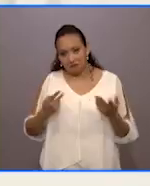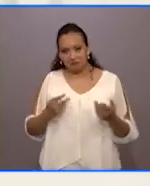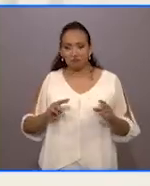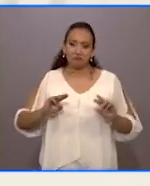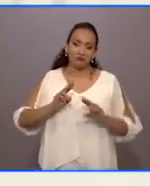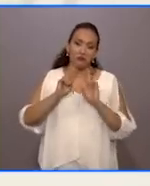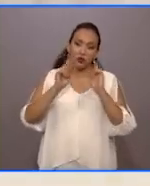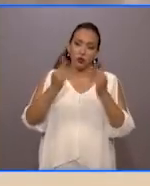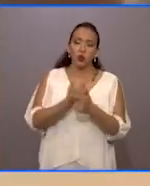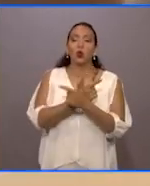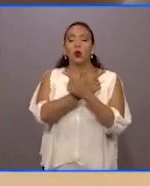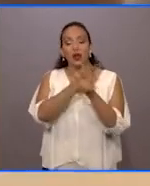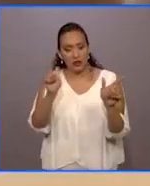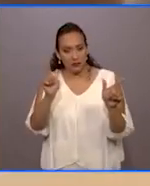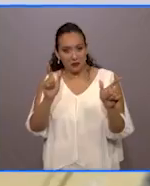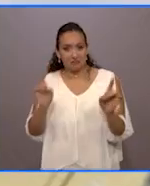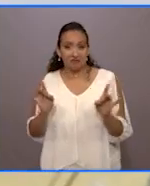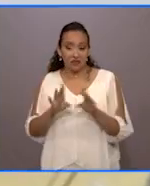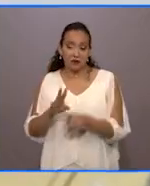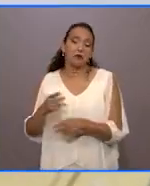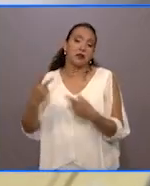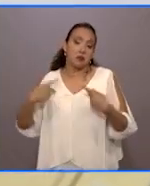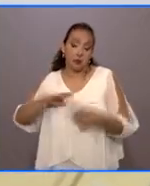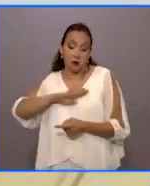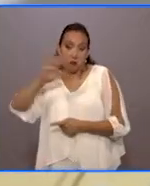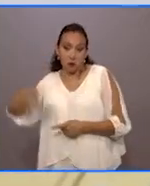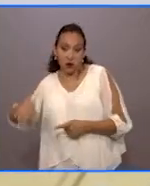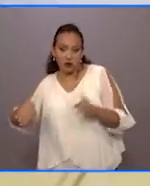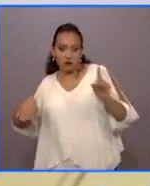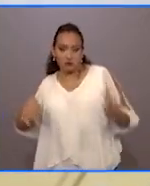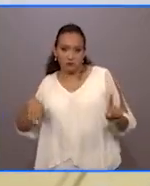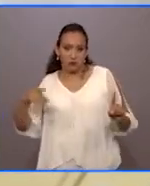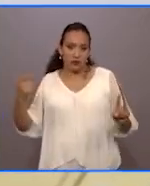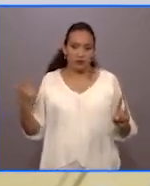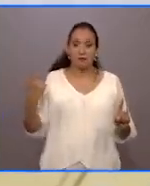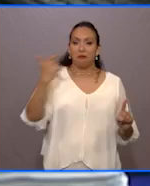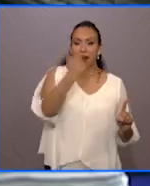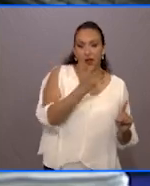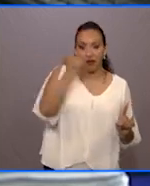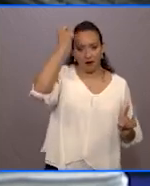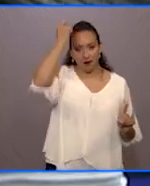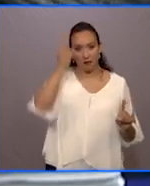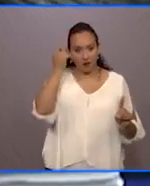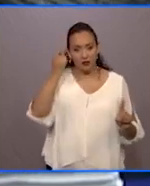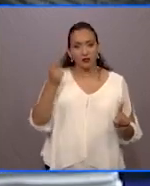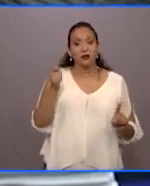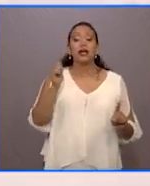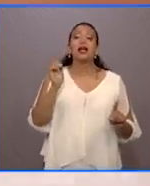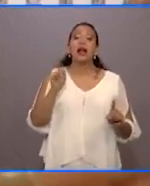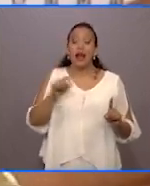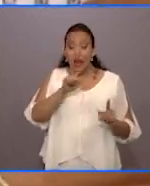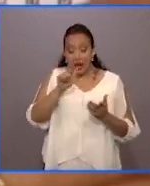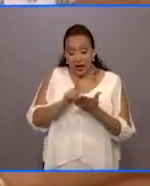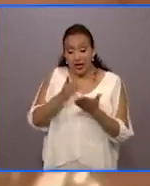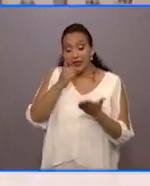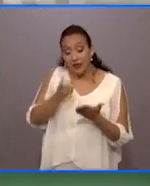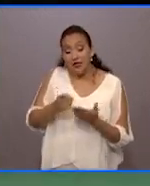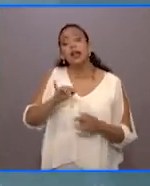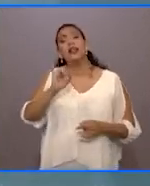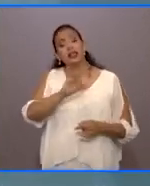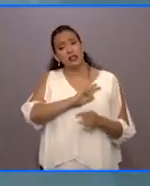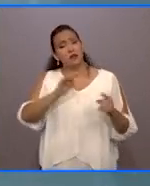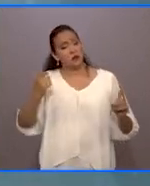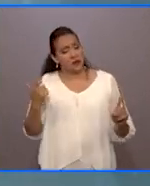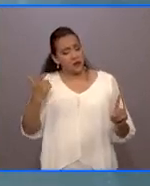a recibir indemnización y otros beneficios a que haya vivido como si fuera su cónyuge durante 5 años antes de la muerte